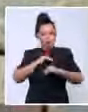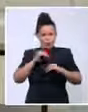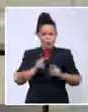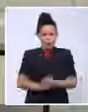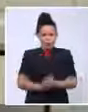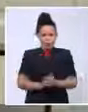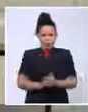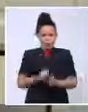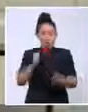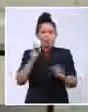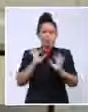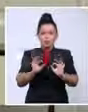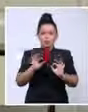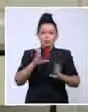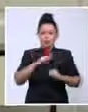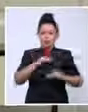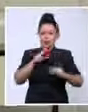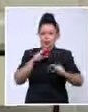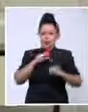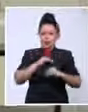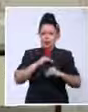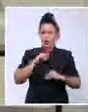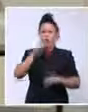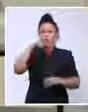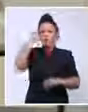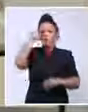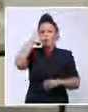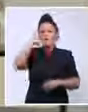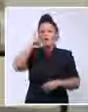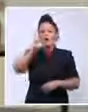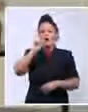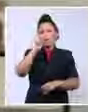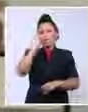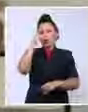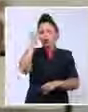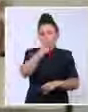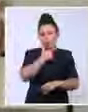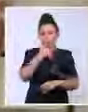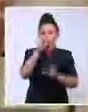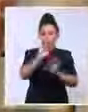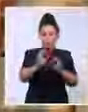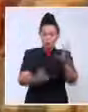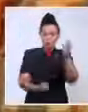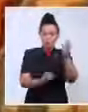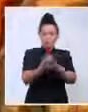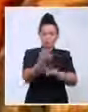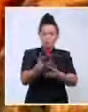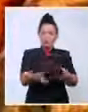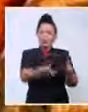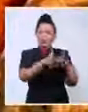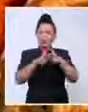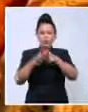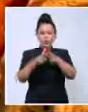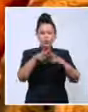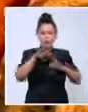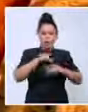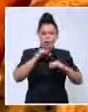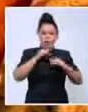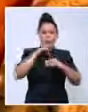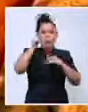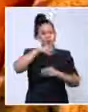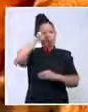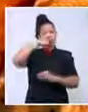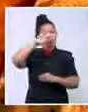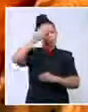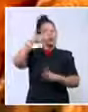varona fundadora y presidenta de honor de la asociación de pedagogos de cuba y premio nacional de pedagogía su camino por la